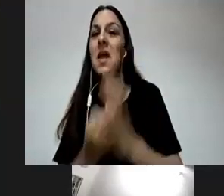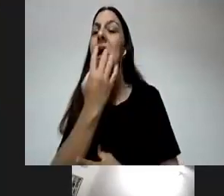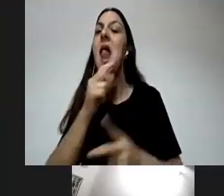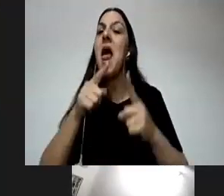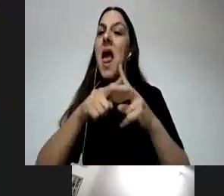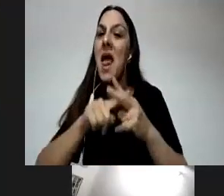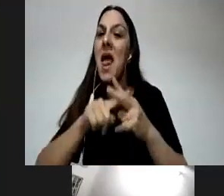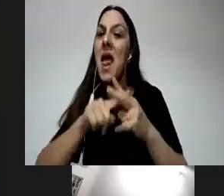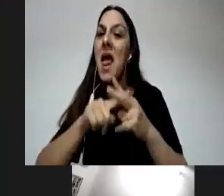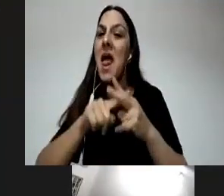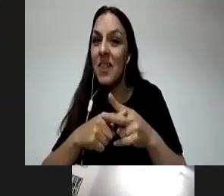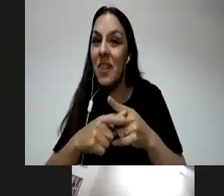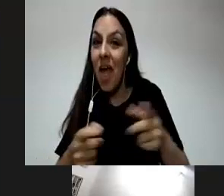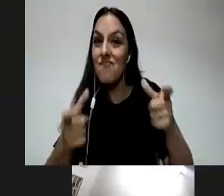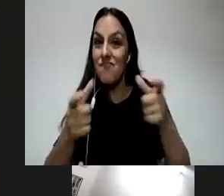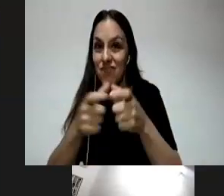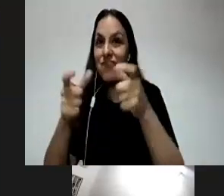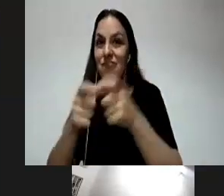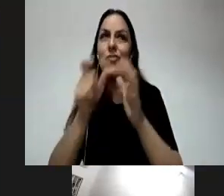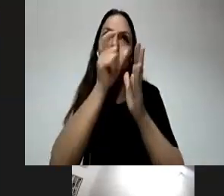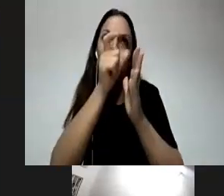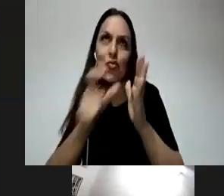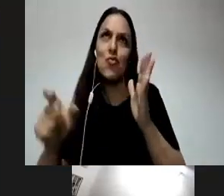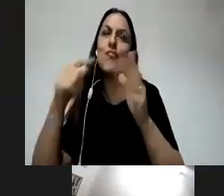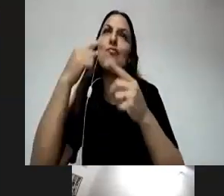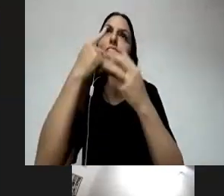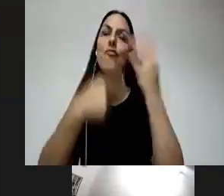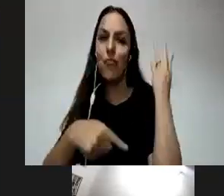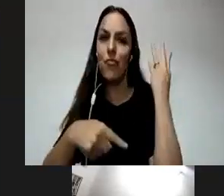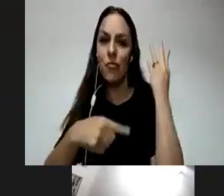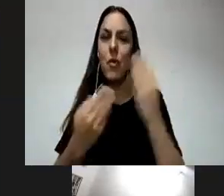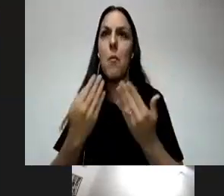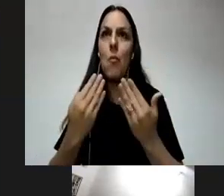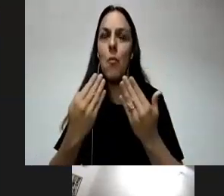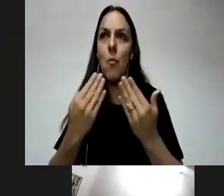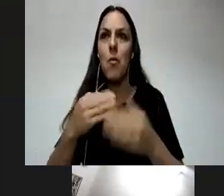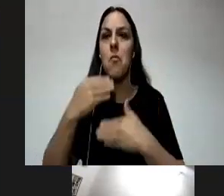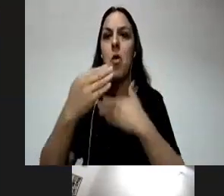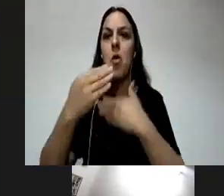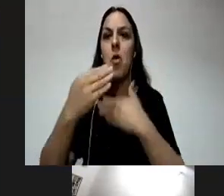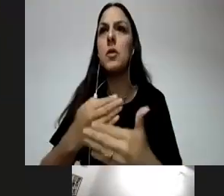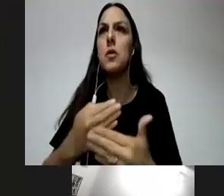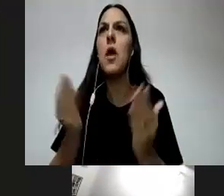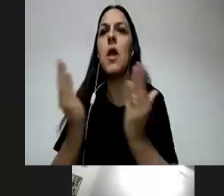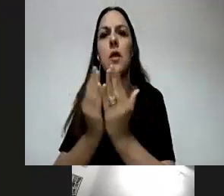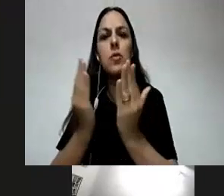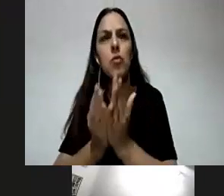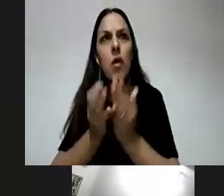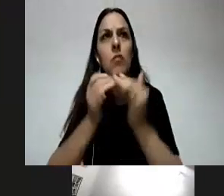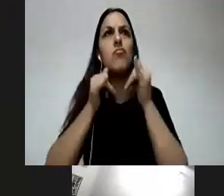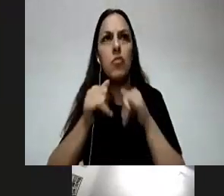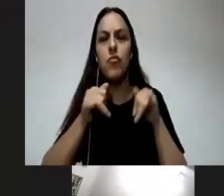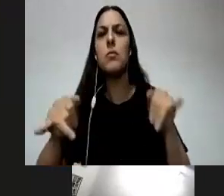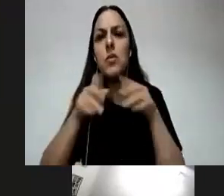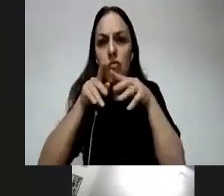tecnológicas en el que nos permiten acercarnos tanto y mantener una actividad como la académica, informativa, y estamos